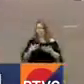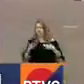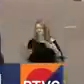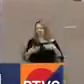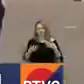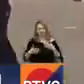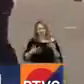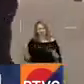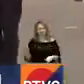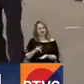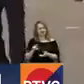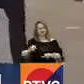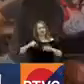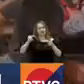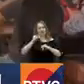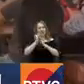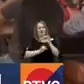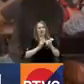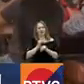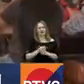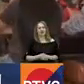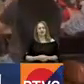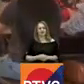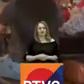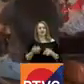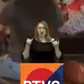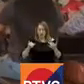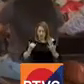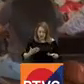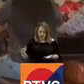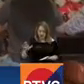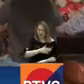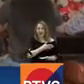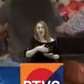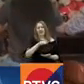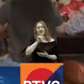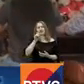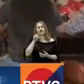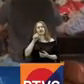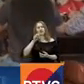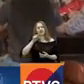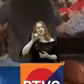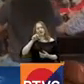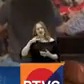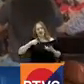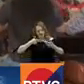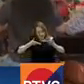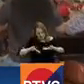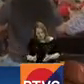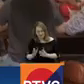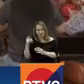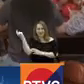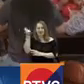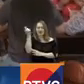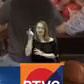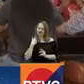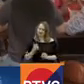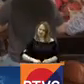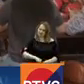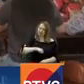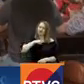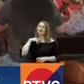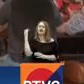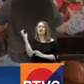en este gran torneo internacional del joropo hoy les canta yo este mar soy un hijo de este llano un orgullo colombiano